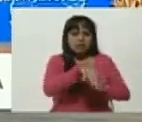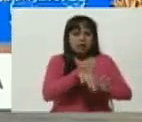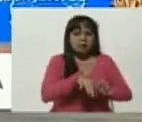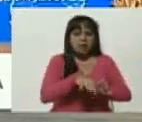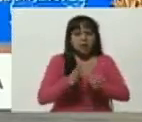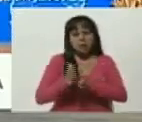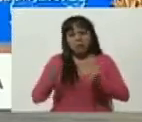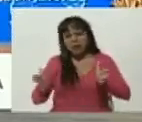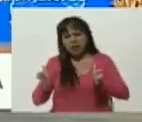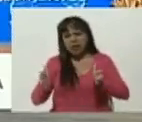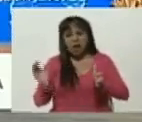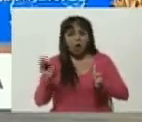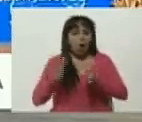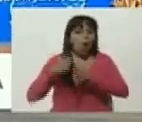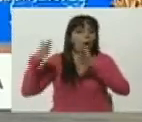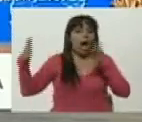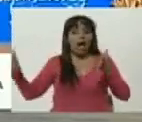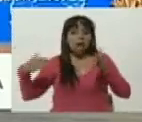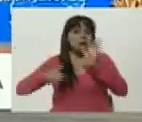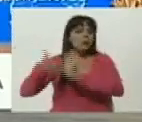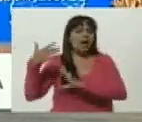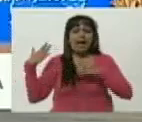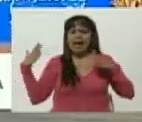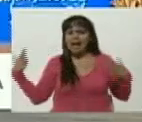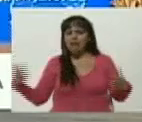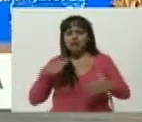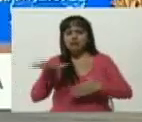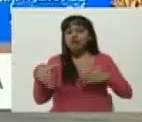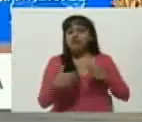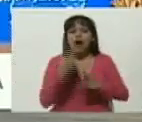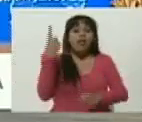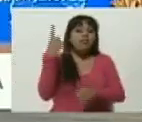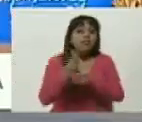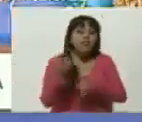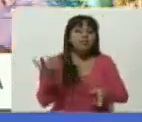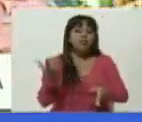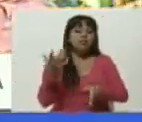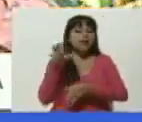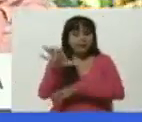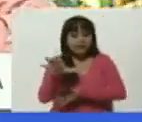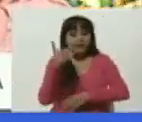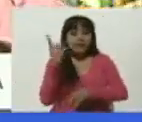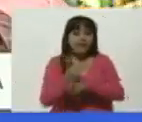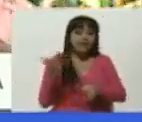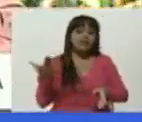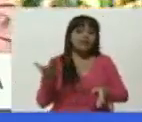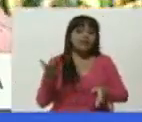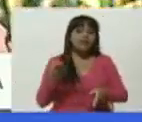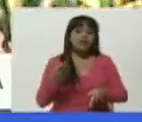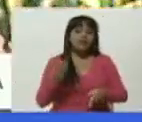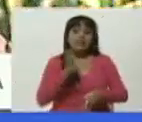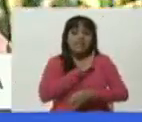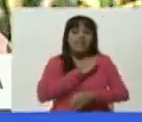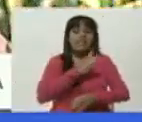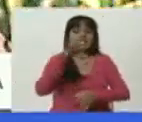medianas, grandes, supergrandes, todas las unidades productivas del país deben garantizar su